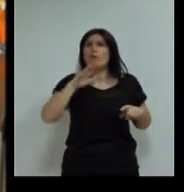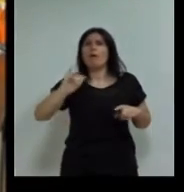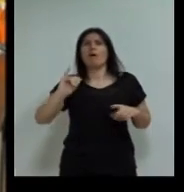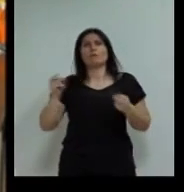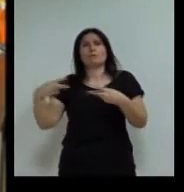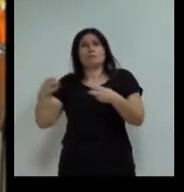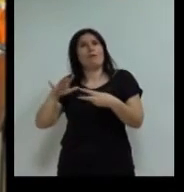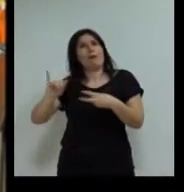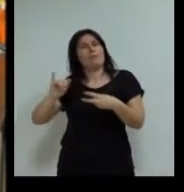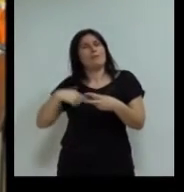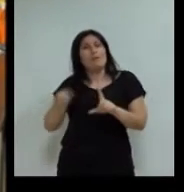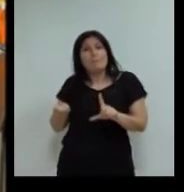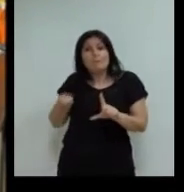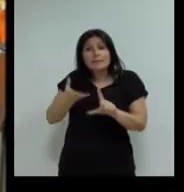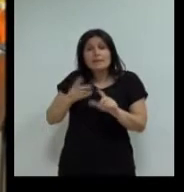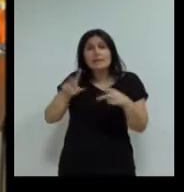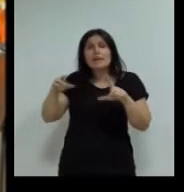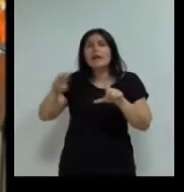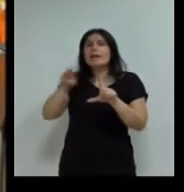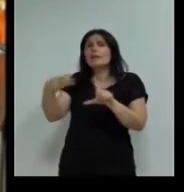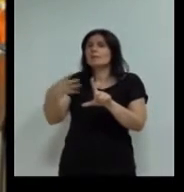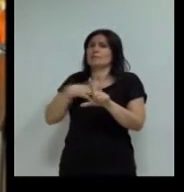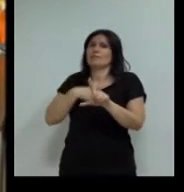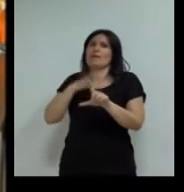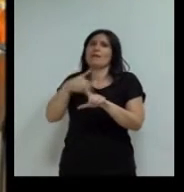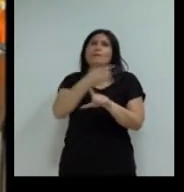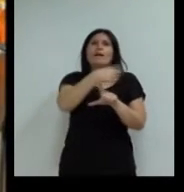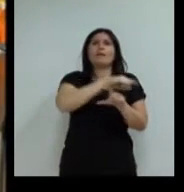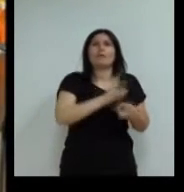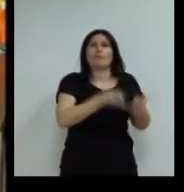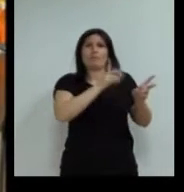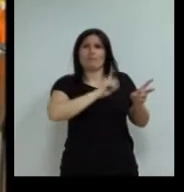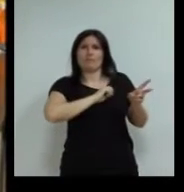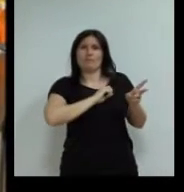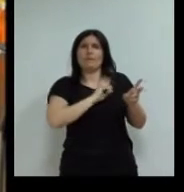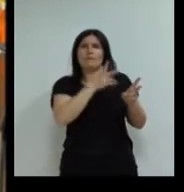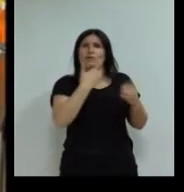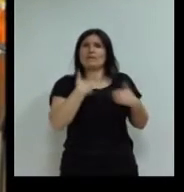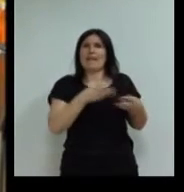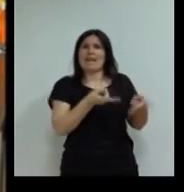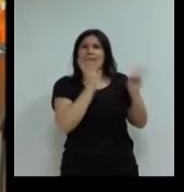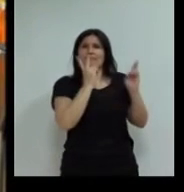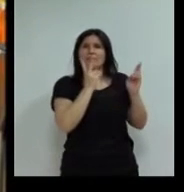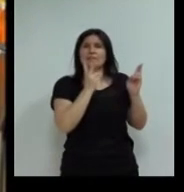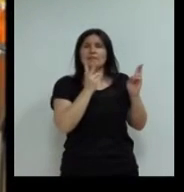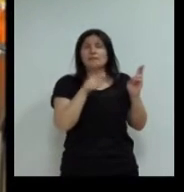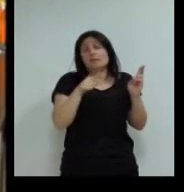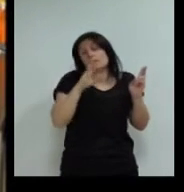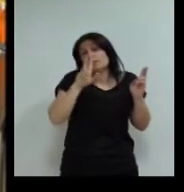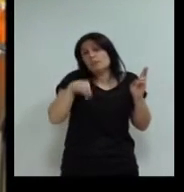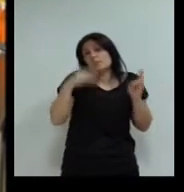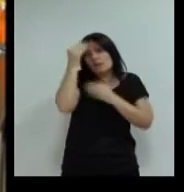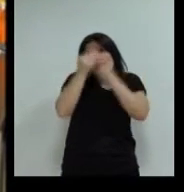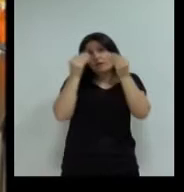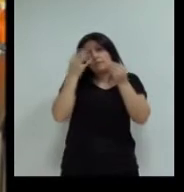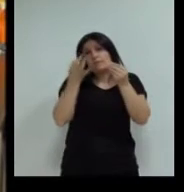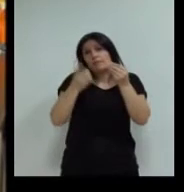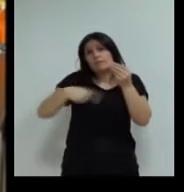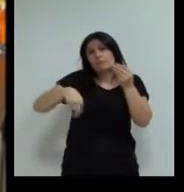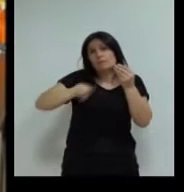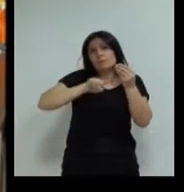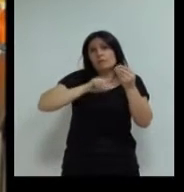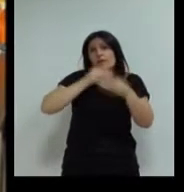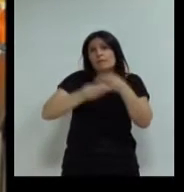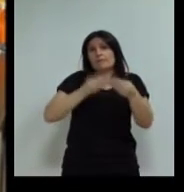tener colgada en la web hasta que esos derechos no se liberen, etcétera, etcétera. Por lo tanto, es una reflexión que hay que hacer no solo